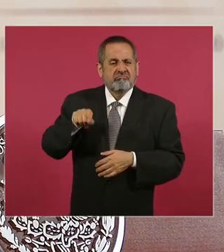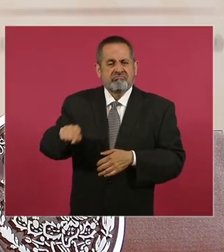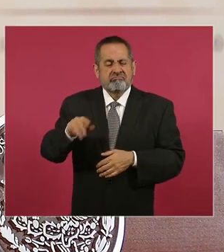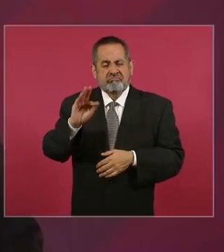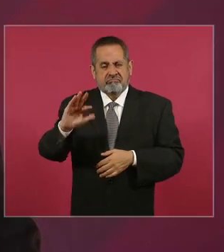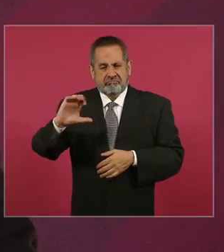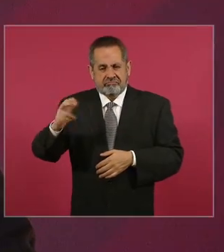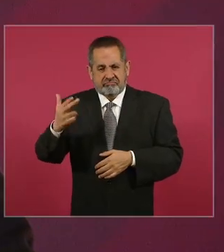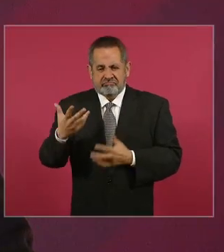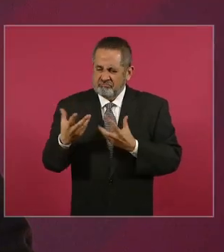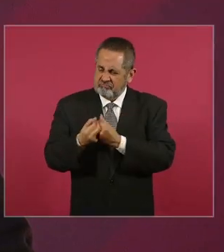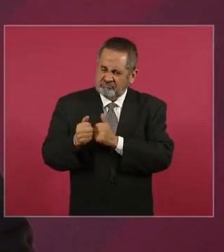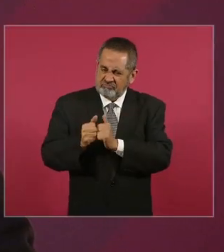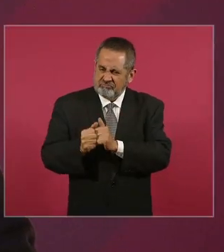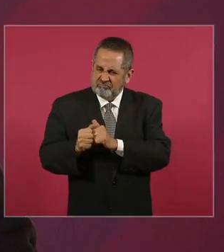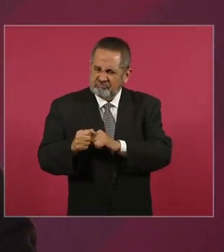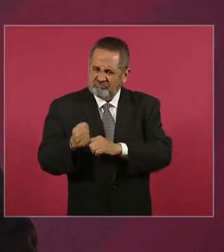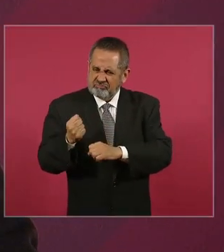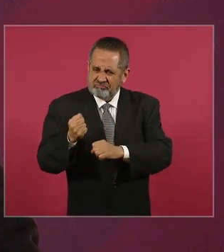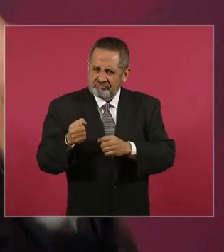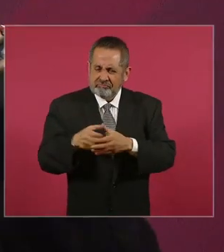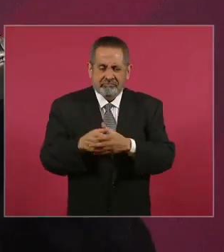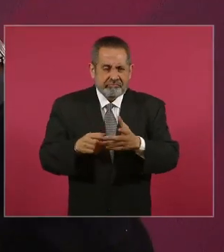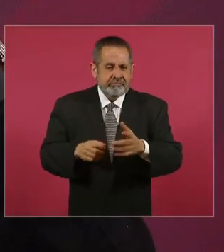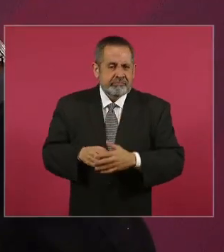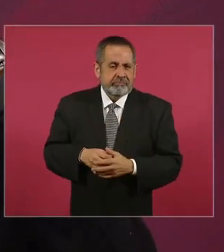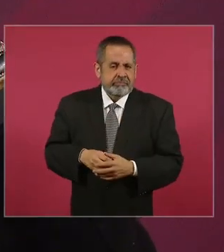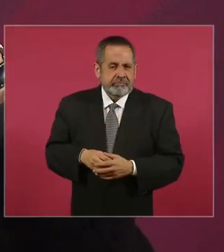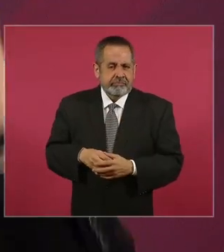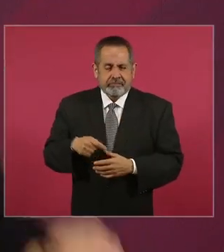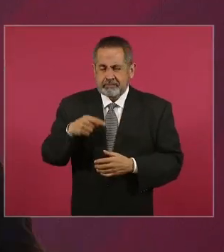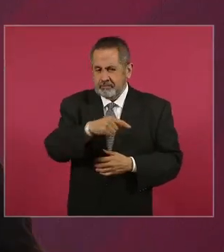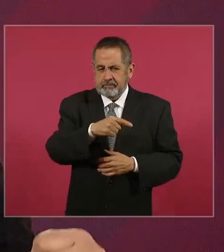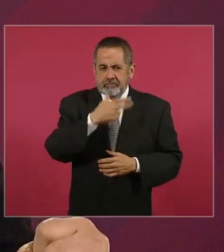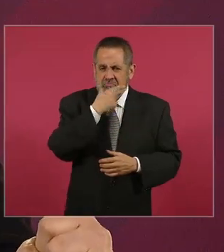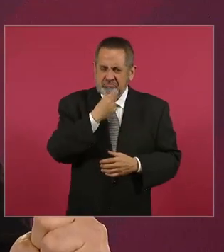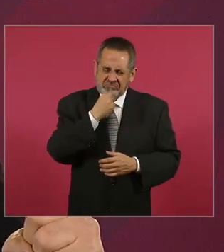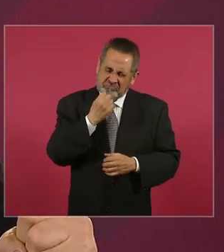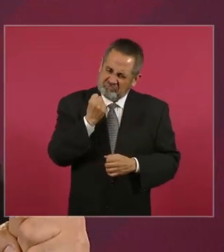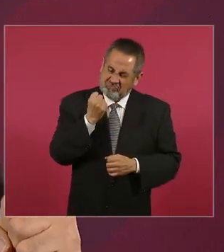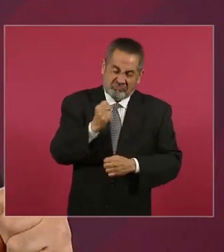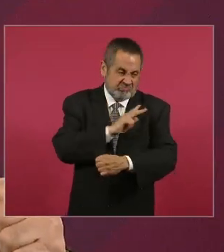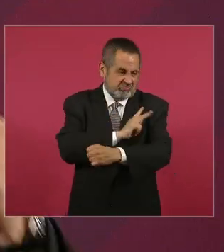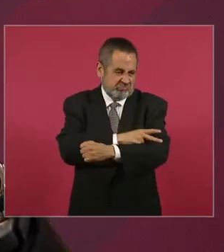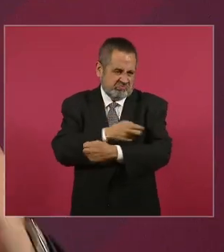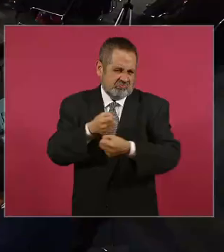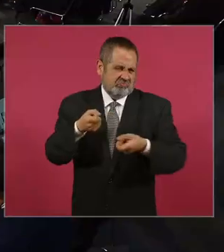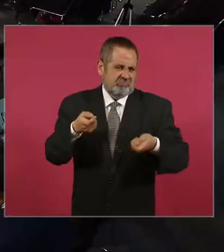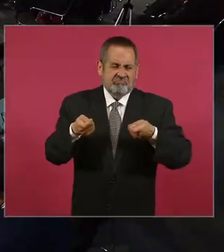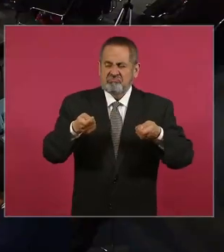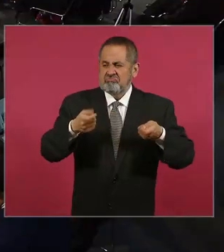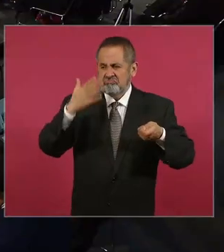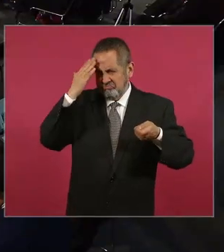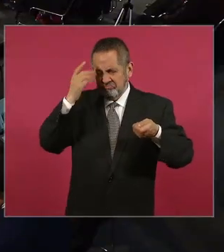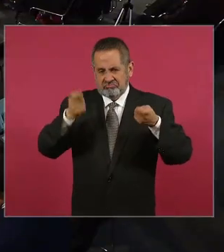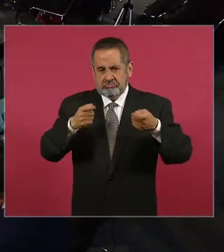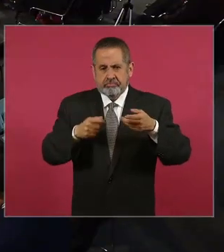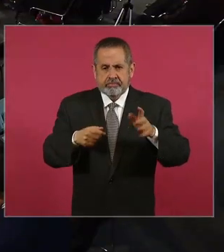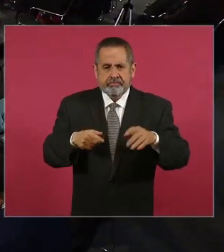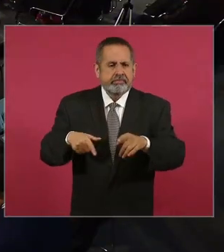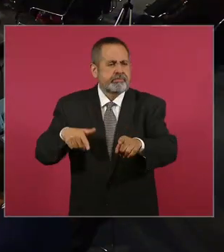de Felipe Calderón. Sí, eso era, es un hombre muy poderoso. Eso lo saben mucho, los muy mexicanos. Poderoso.